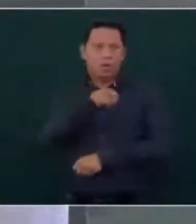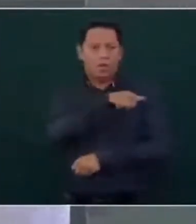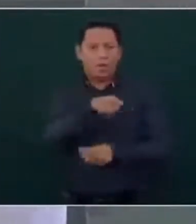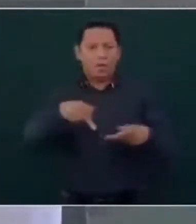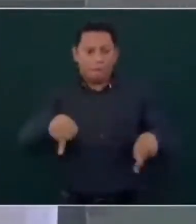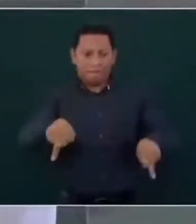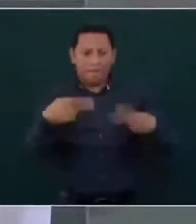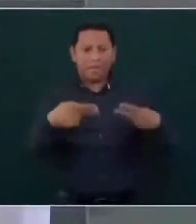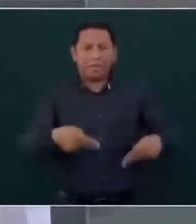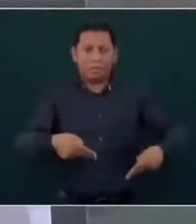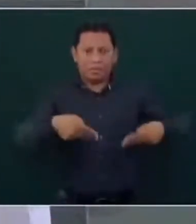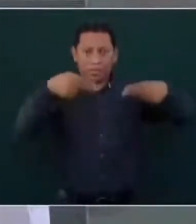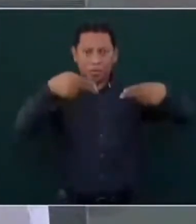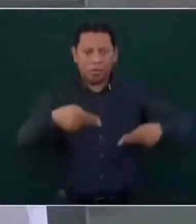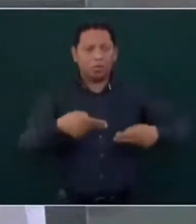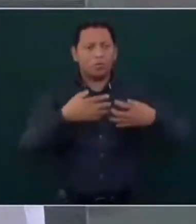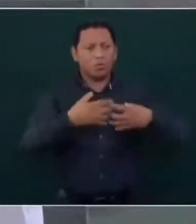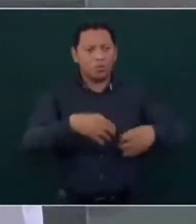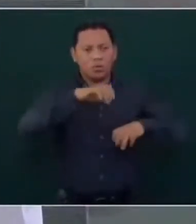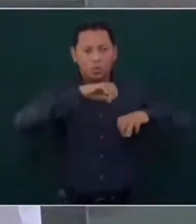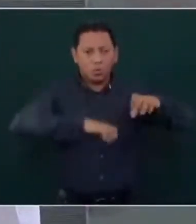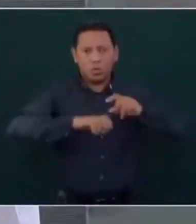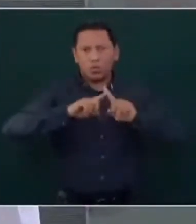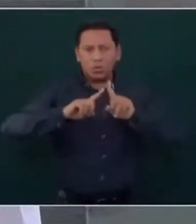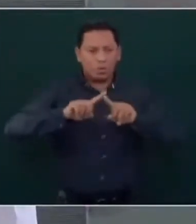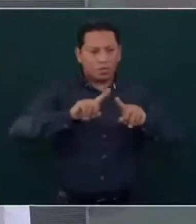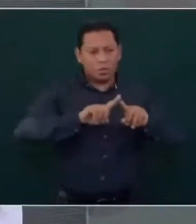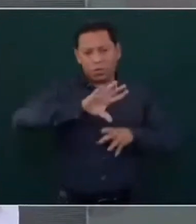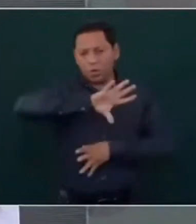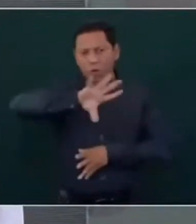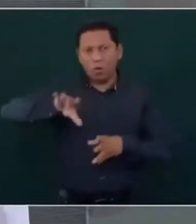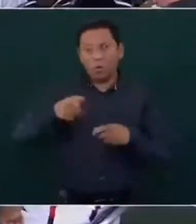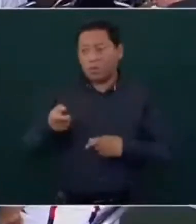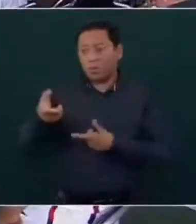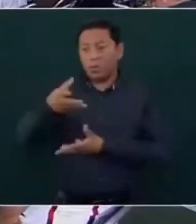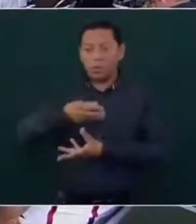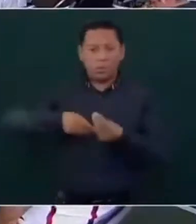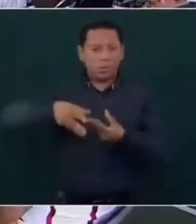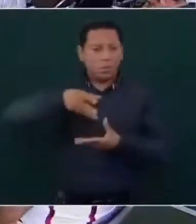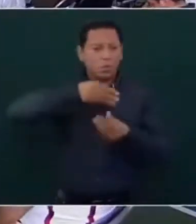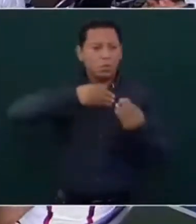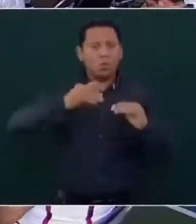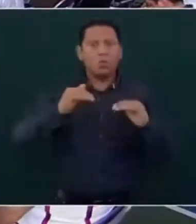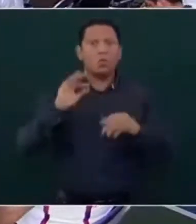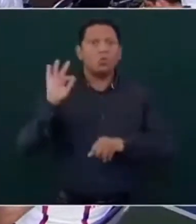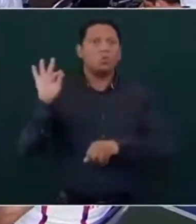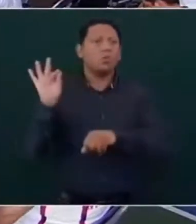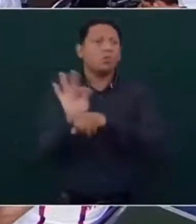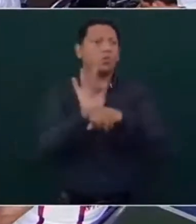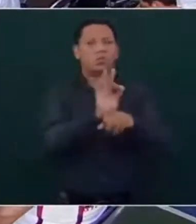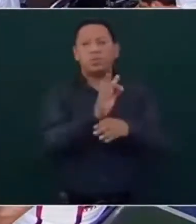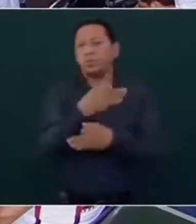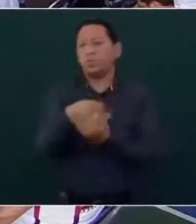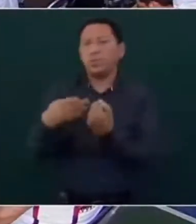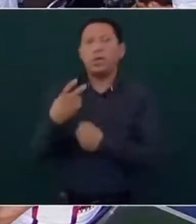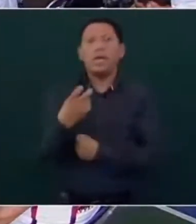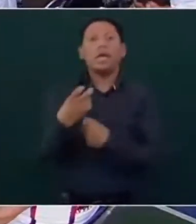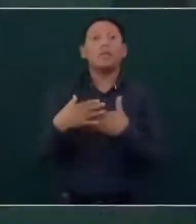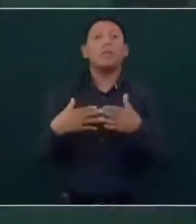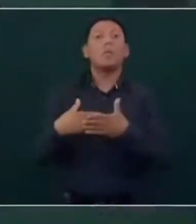eso se beneficia la industria, los servicios. Entonces, ese es el modelo.